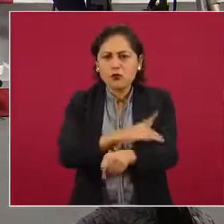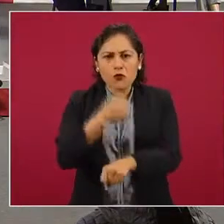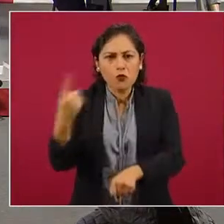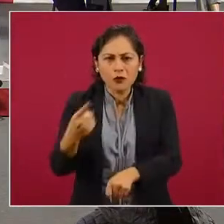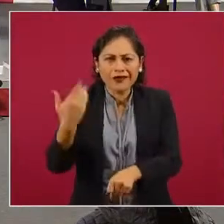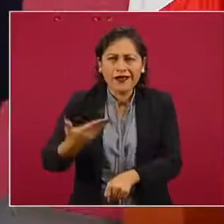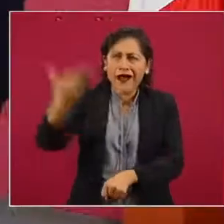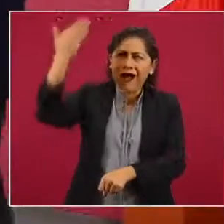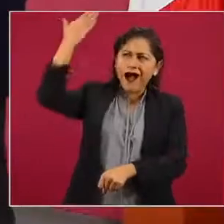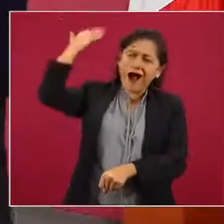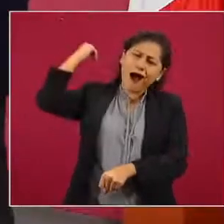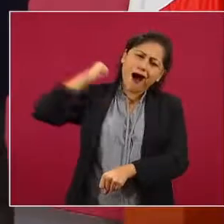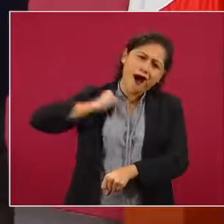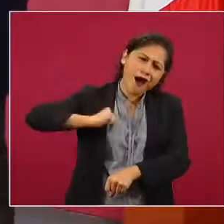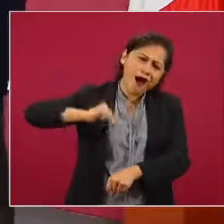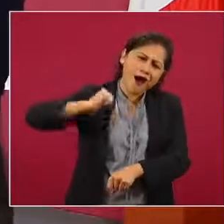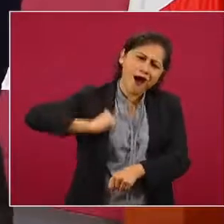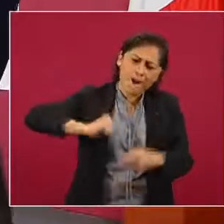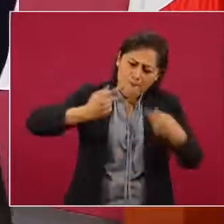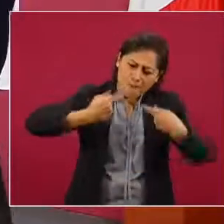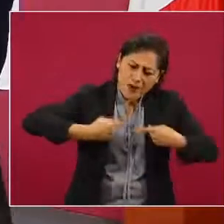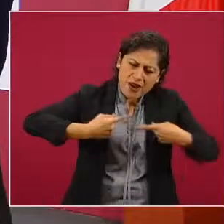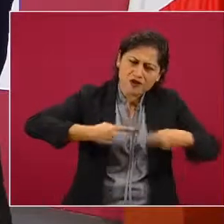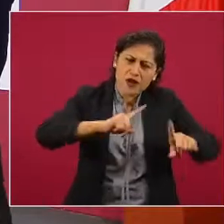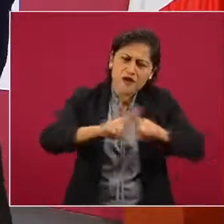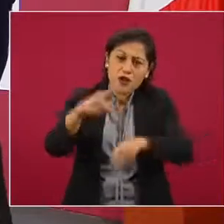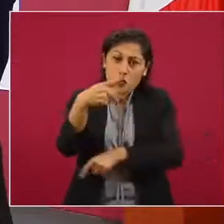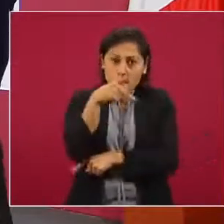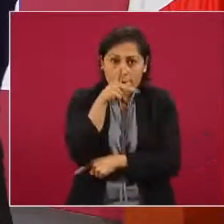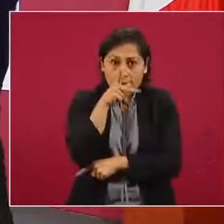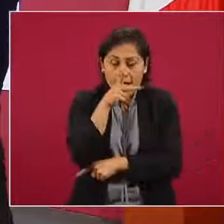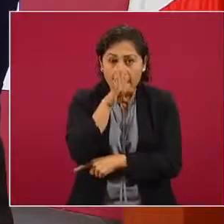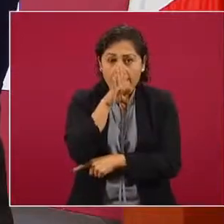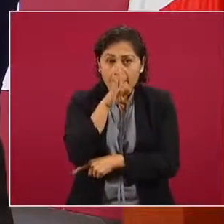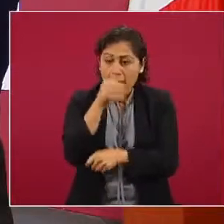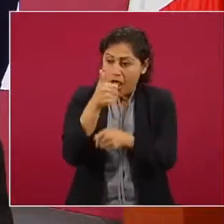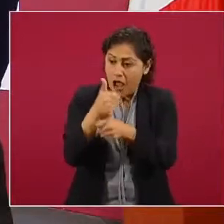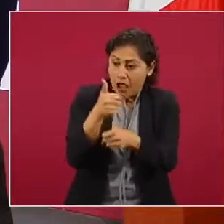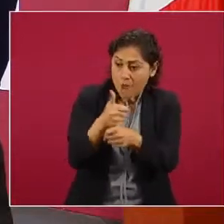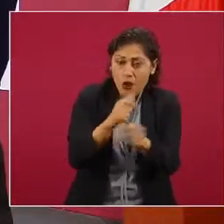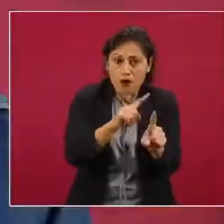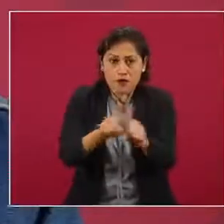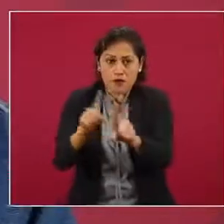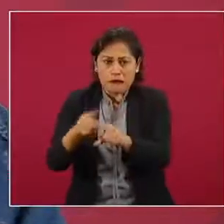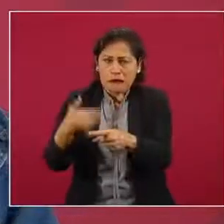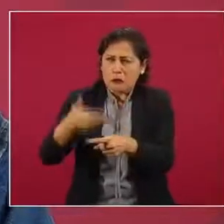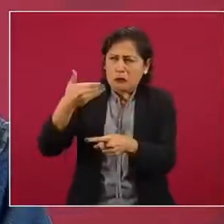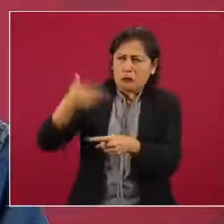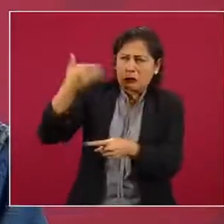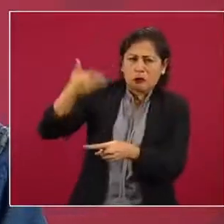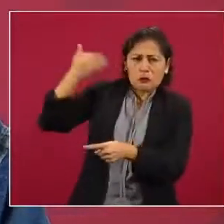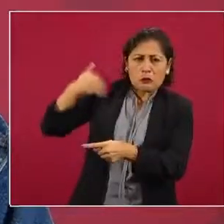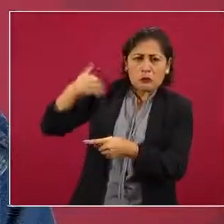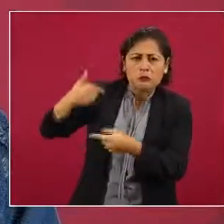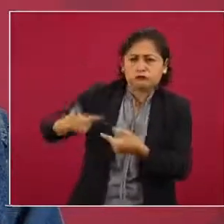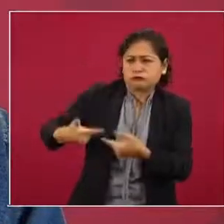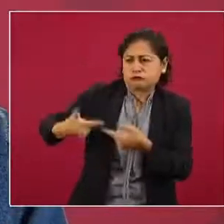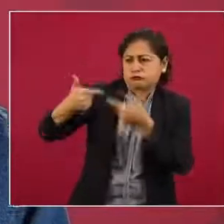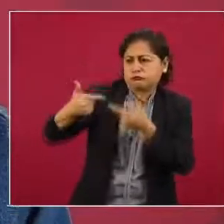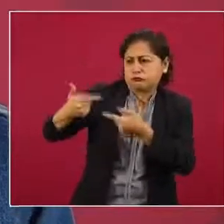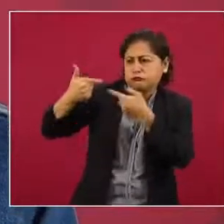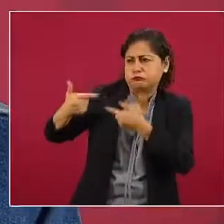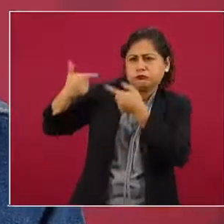desde tus padres y tus abuelos y los abuelos de tus abuelos, hasta los primeros ejemplares de la especie